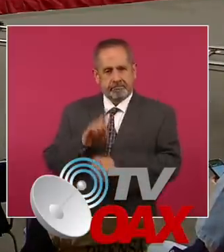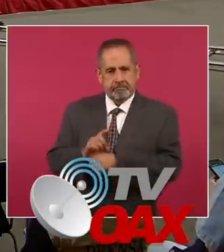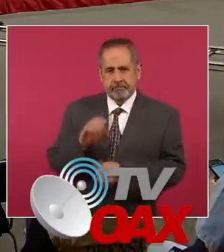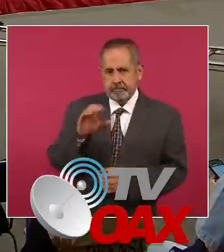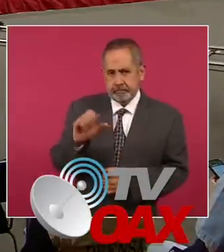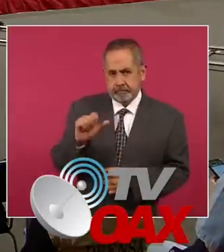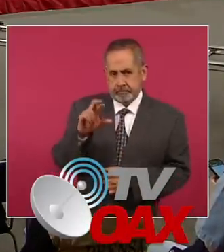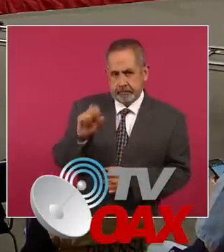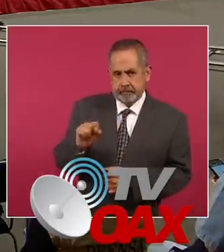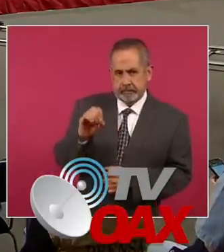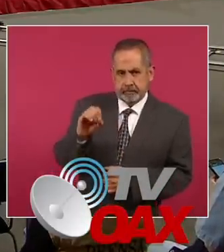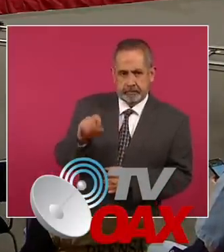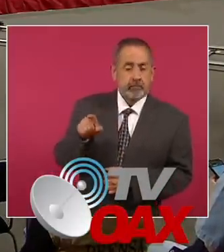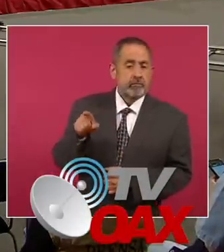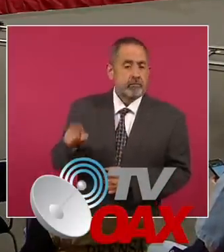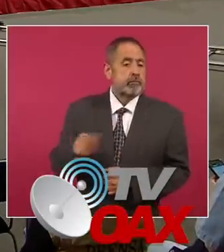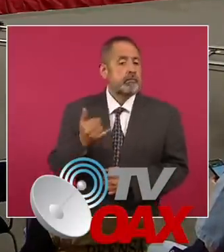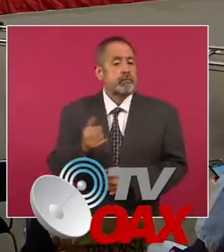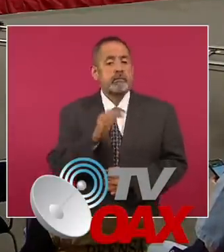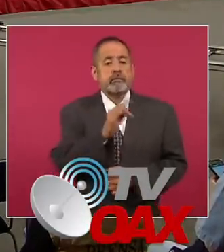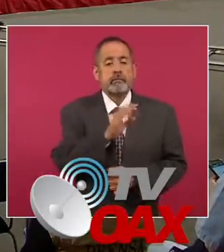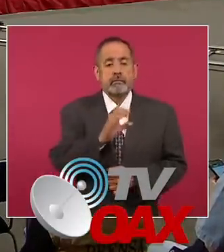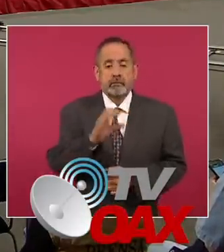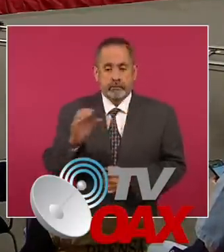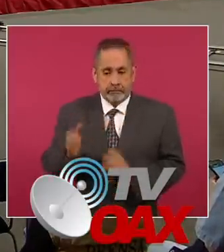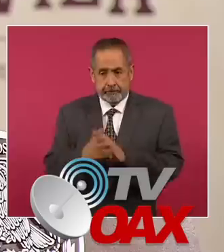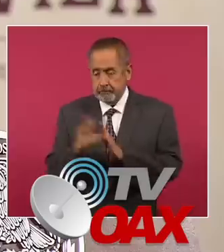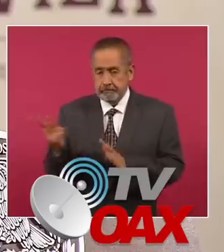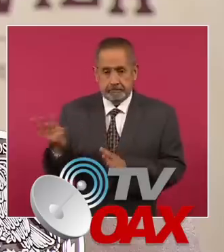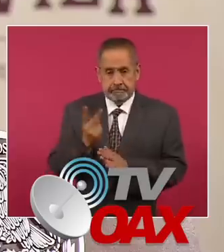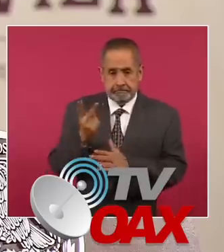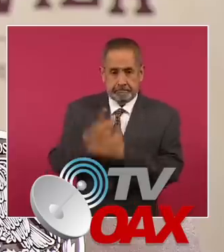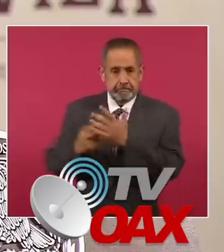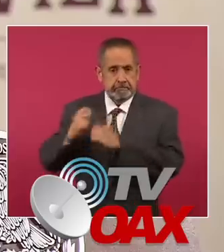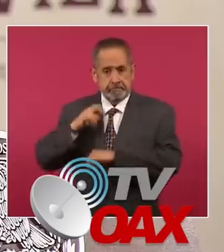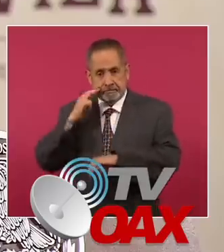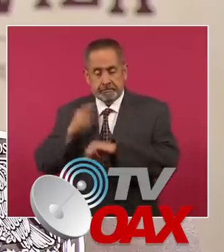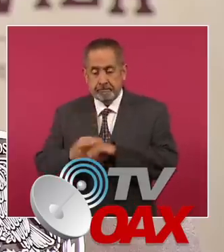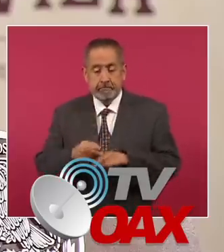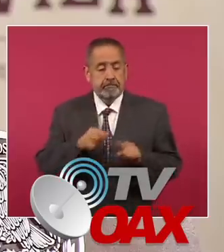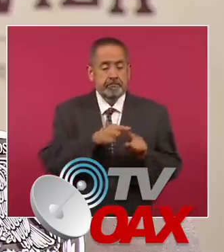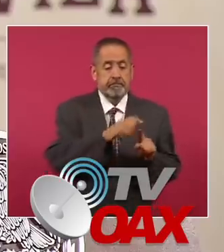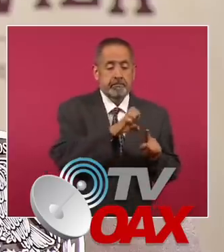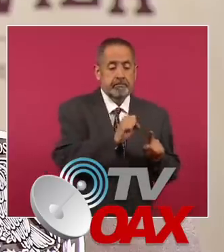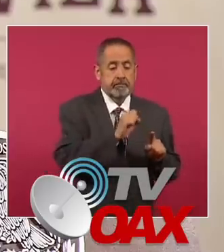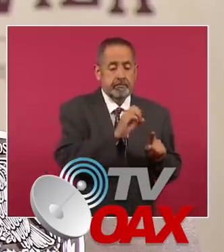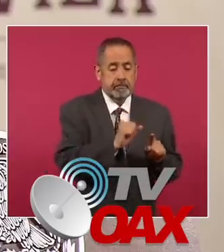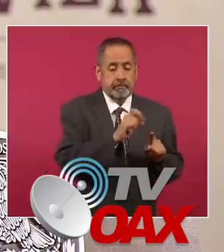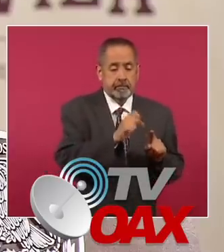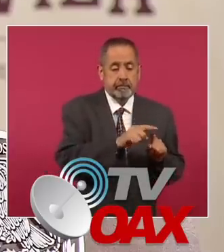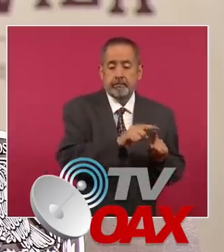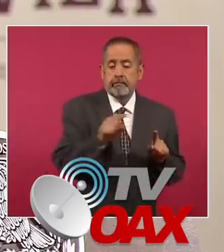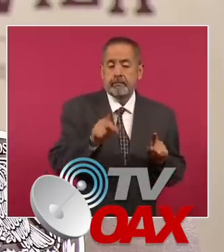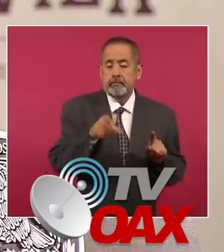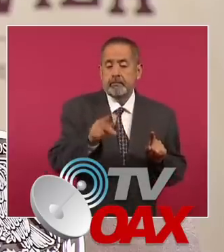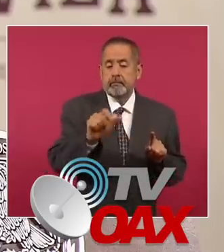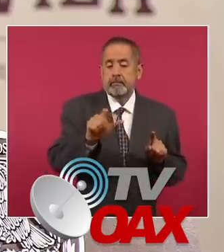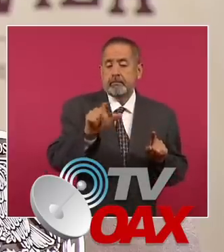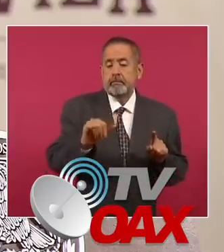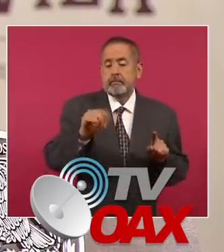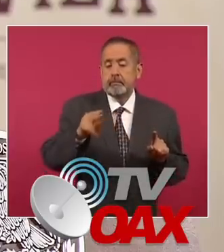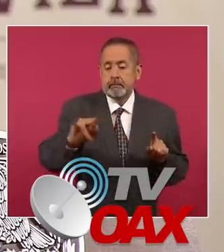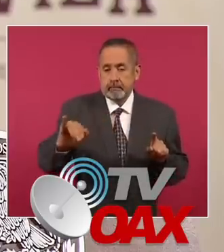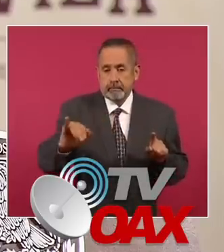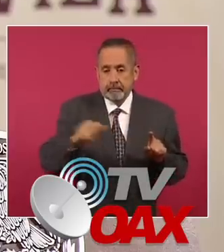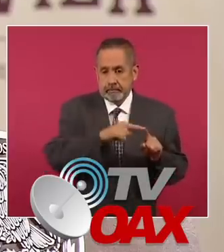FCC Construcciones tienen a su cargo el tramo que va de Escárcega hasta Calquiní, sin incluir